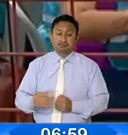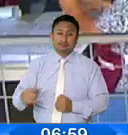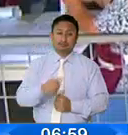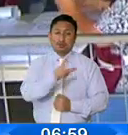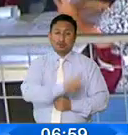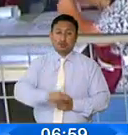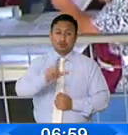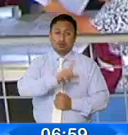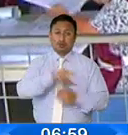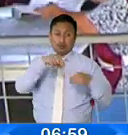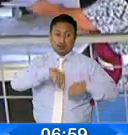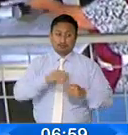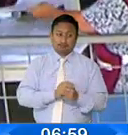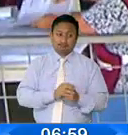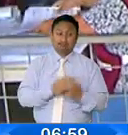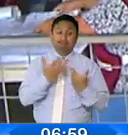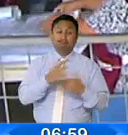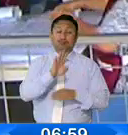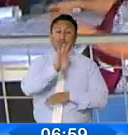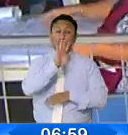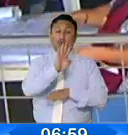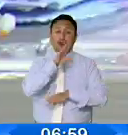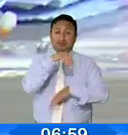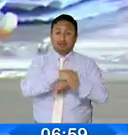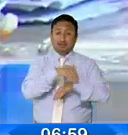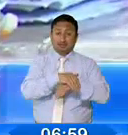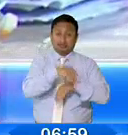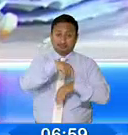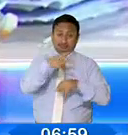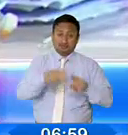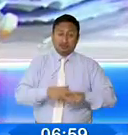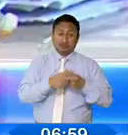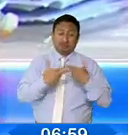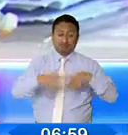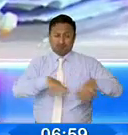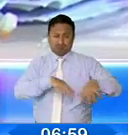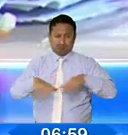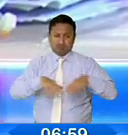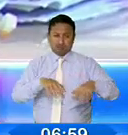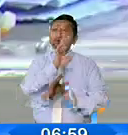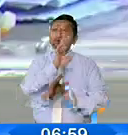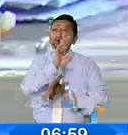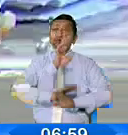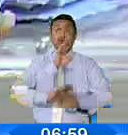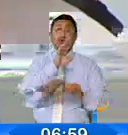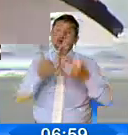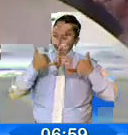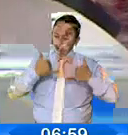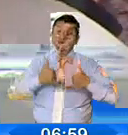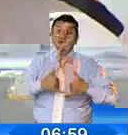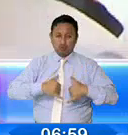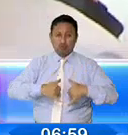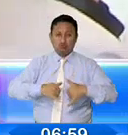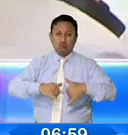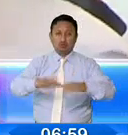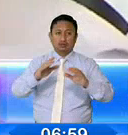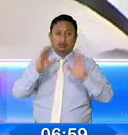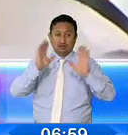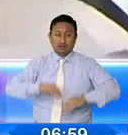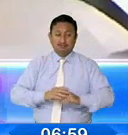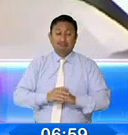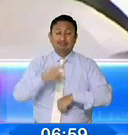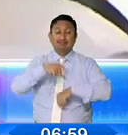las 16 horas de ese mismo día reiniciaron actividades con la decisión de no volver a interrumpir que se cumpla con el plazo